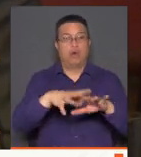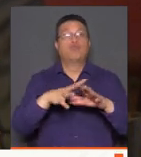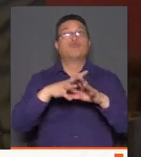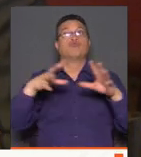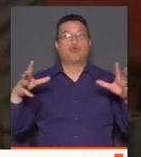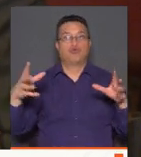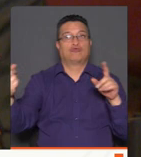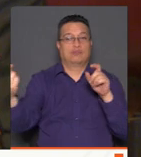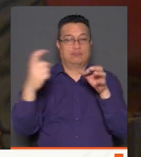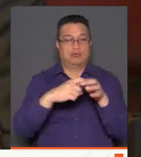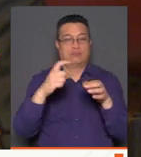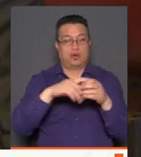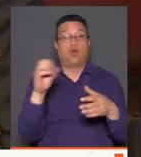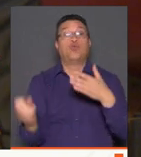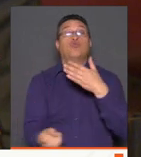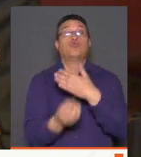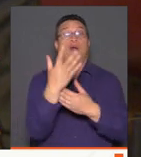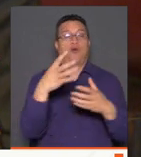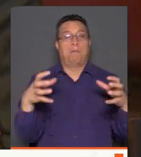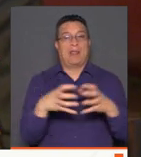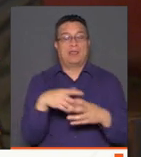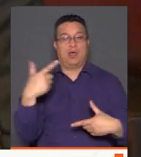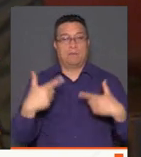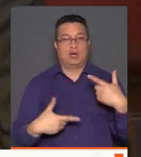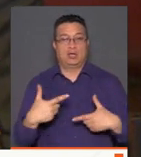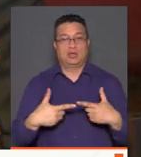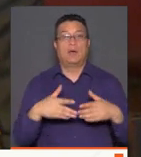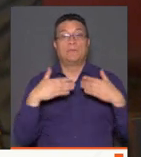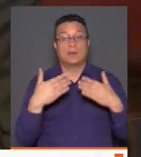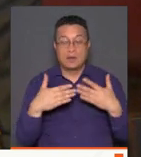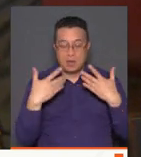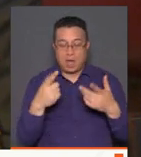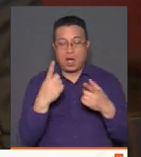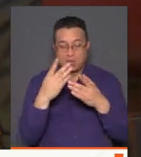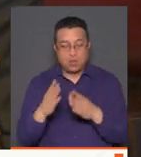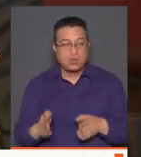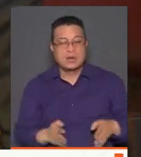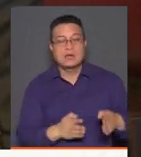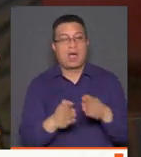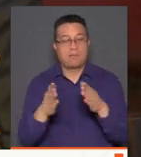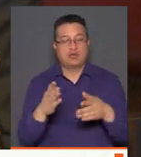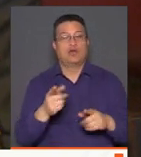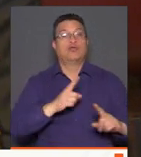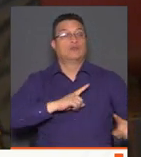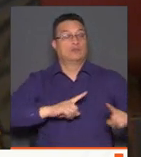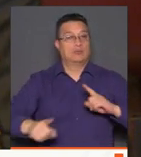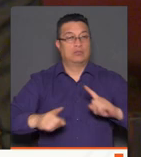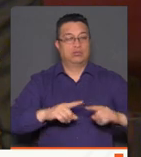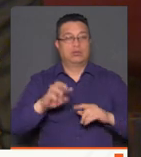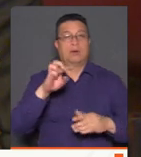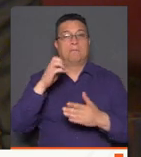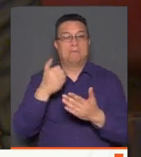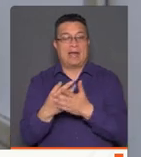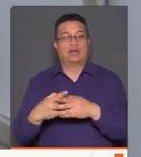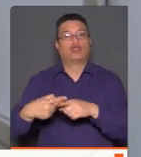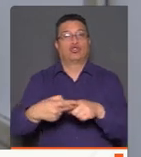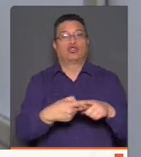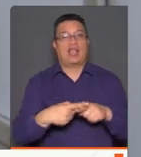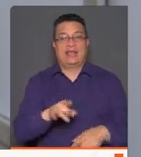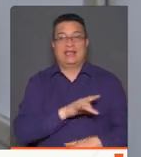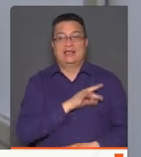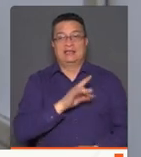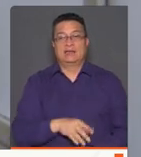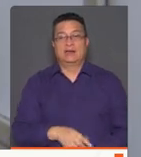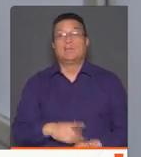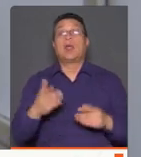para formar un nuevo partido, para darle una alternativa de gobernabilidad en paz social a Chile. Pero lo ideal